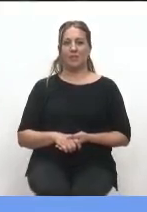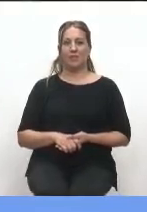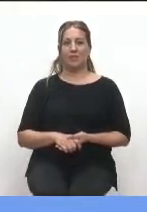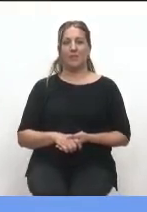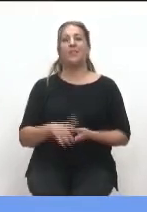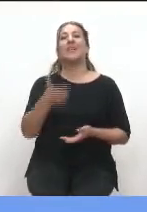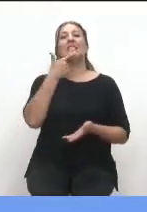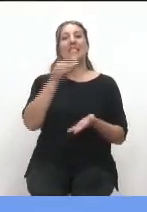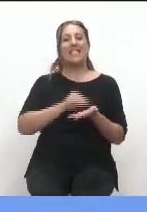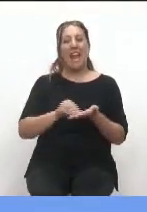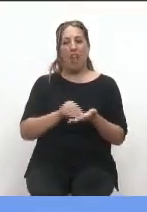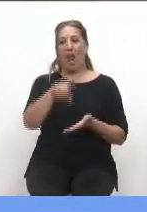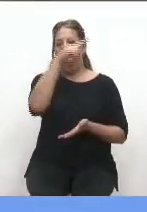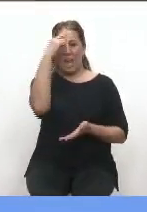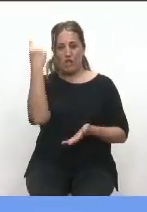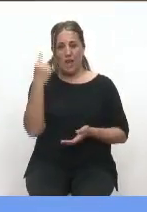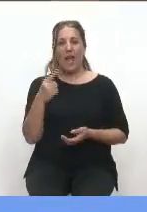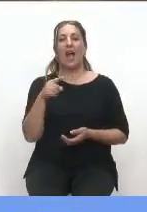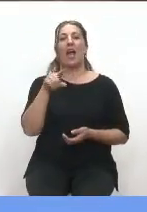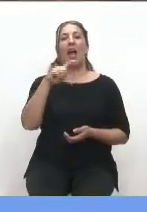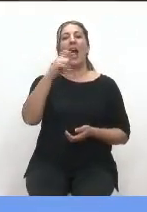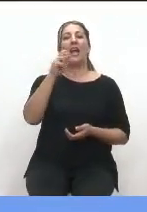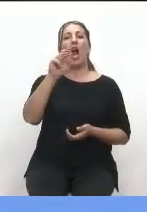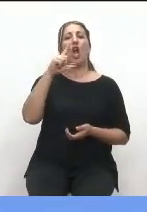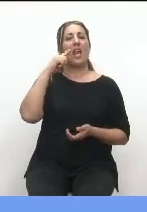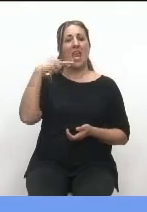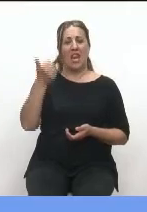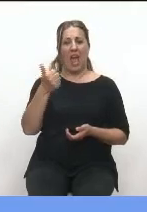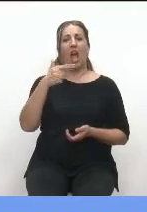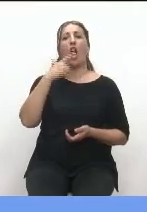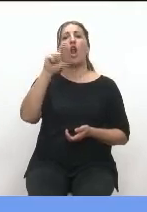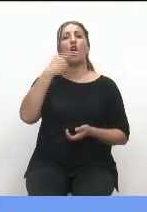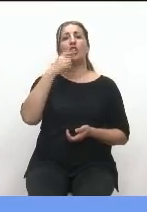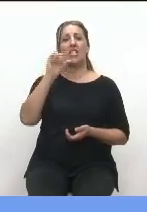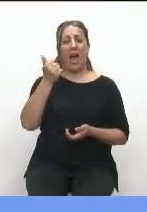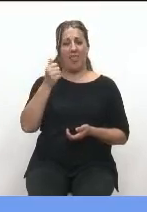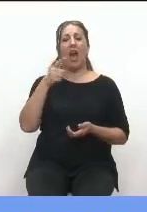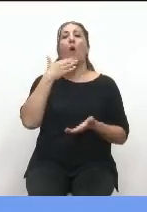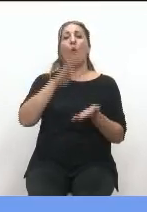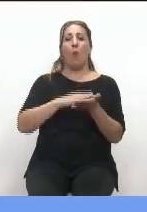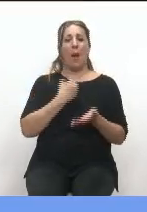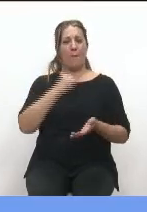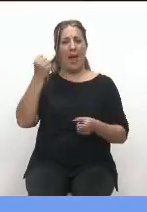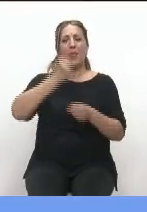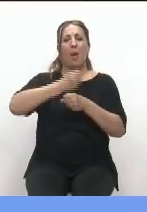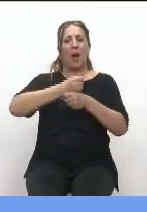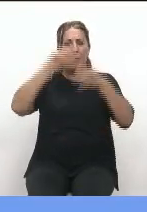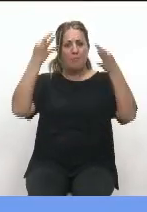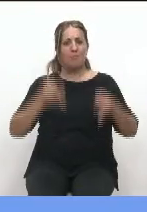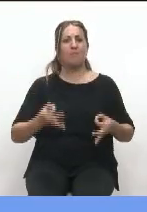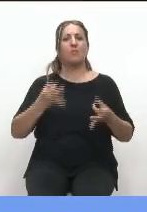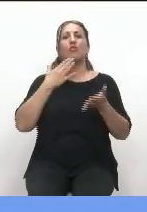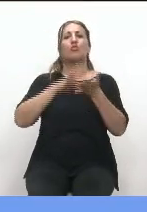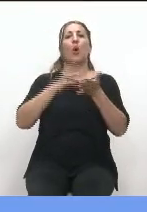Señora Senadora Nacional Carolina Lozada, ¿juráis a la patria desempeñar debidamente el cargo de